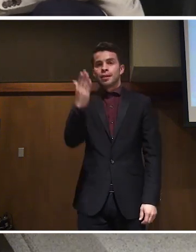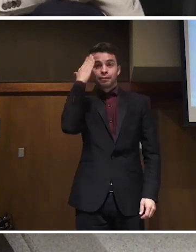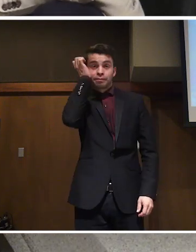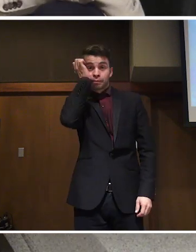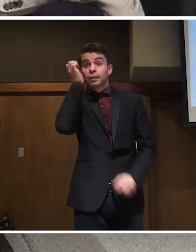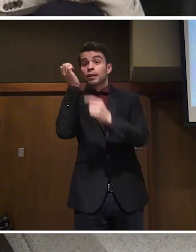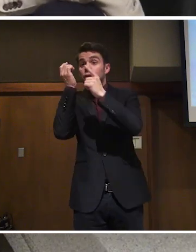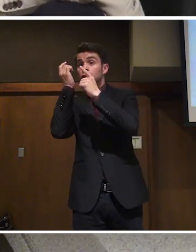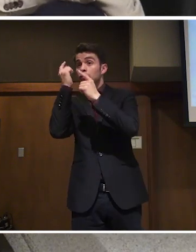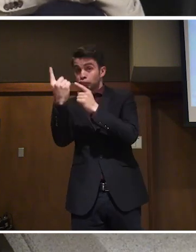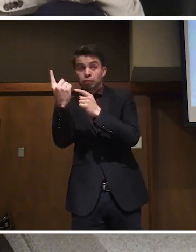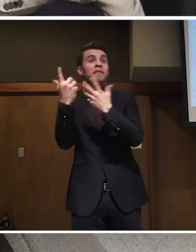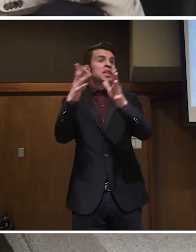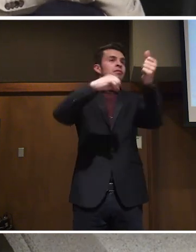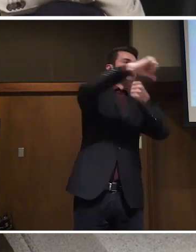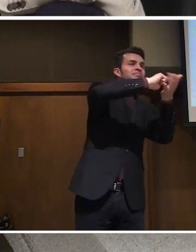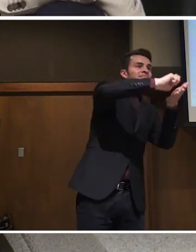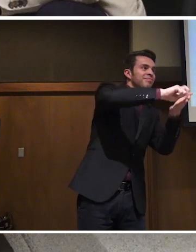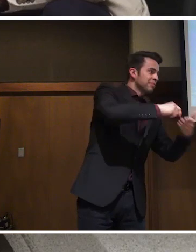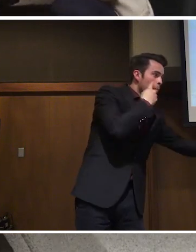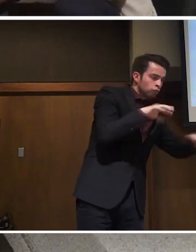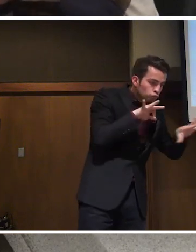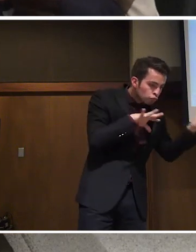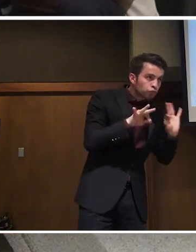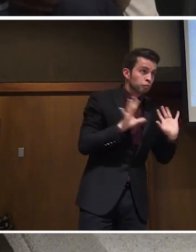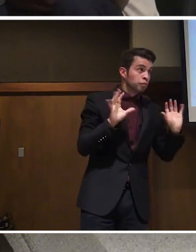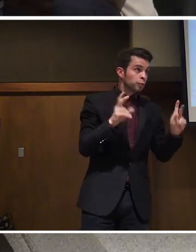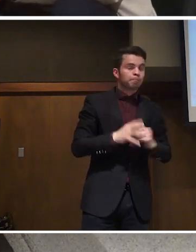las preguntas por escrito.